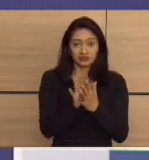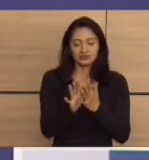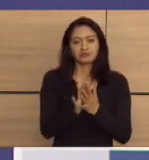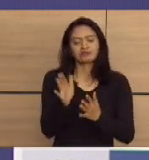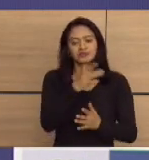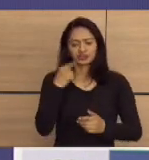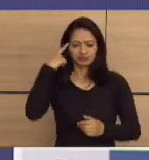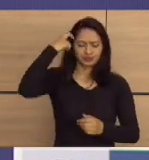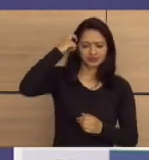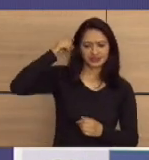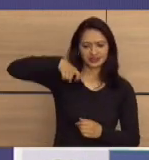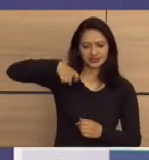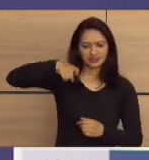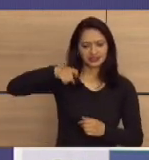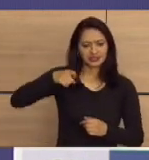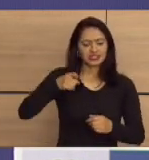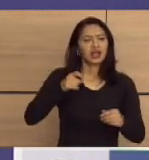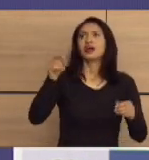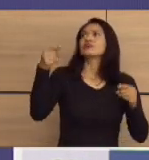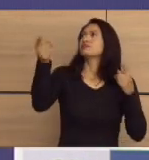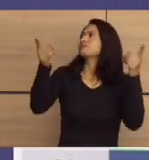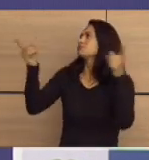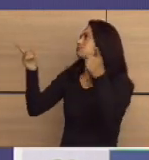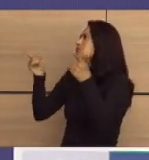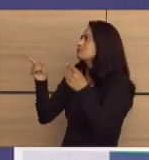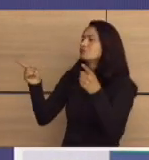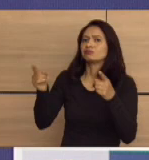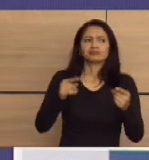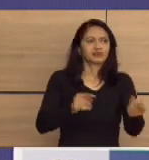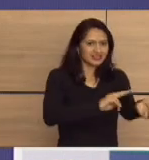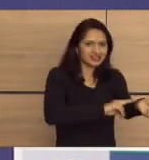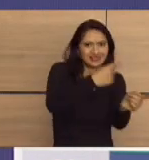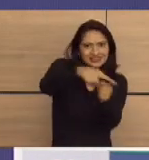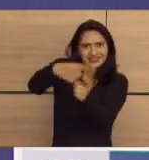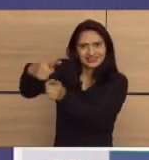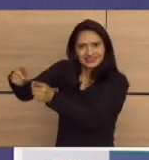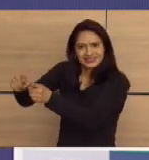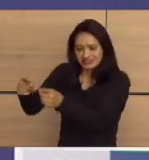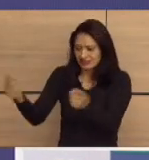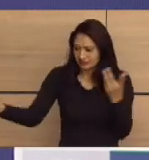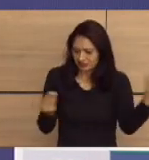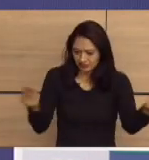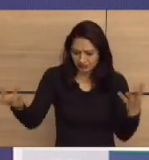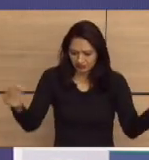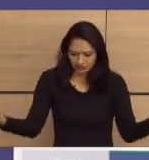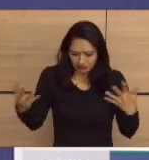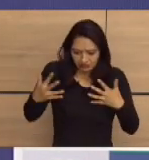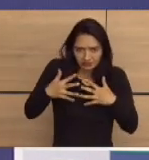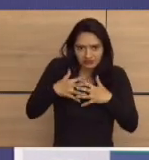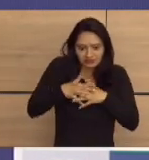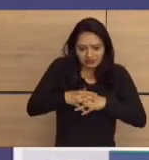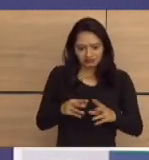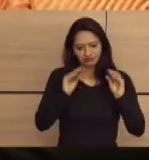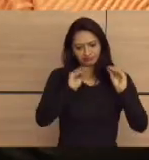reto de integrar los saberes de los distintos pueblos, de las distintas etnias, también en el marco de un proceso que ha venido desarrollándose alrededor de